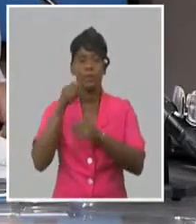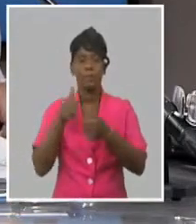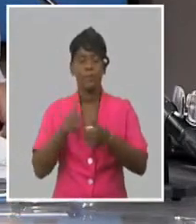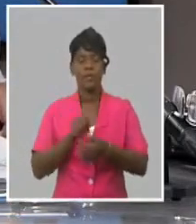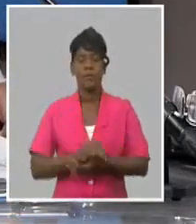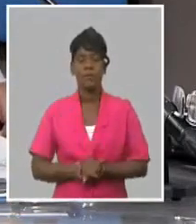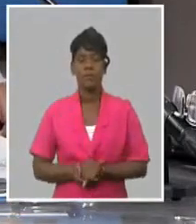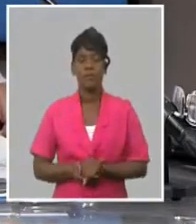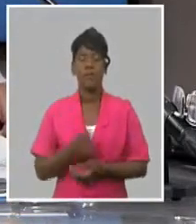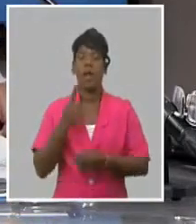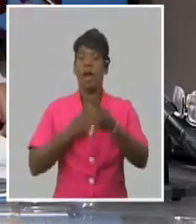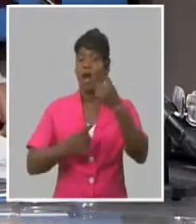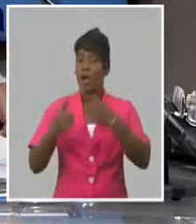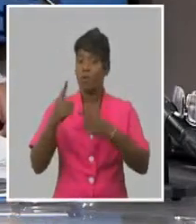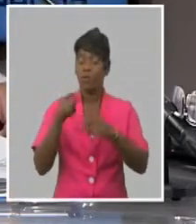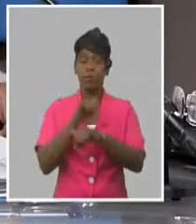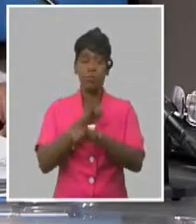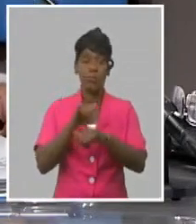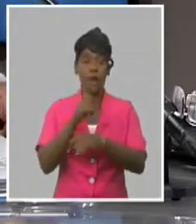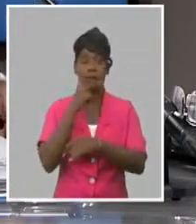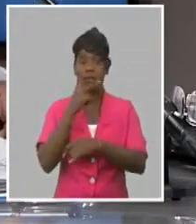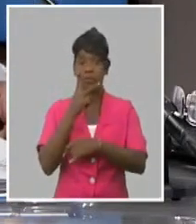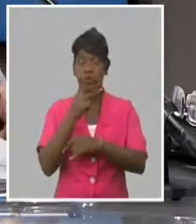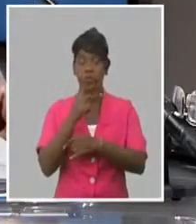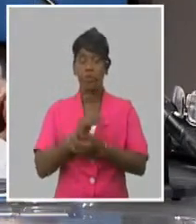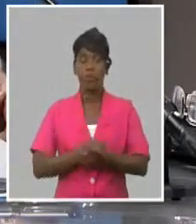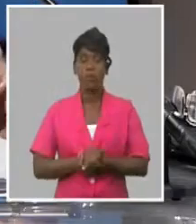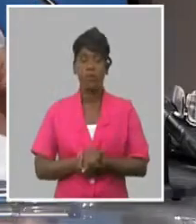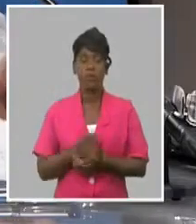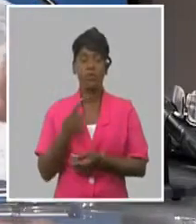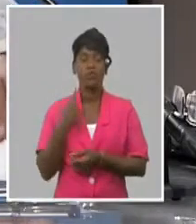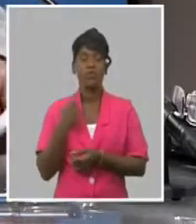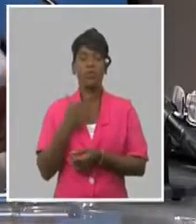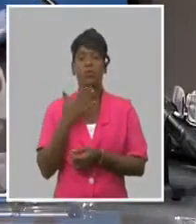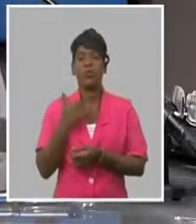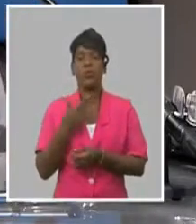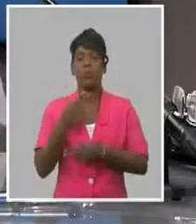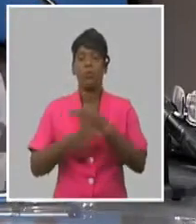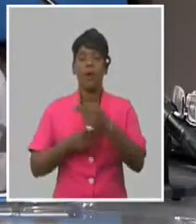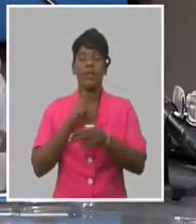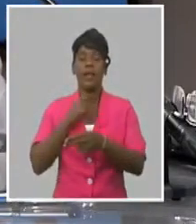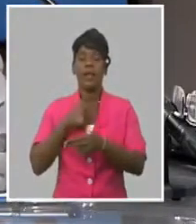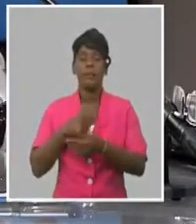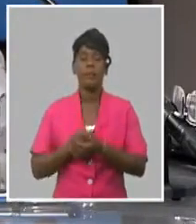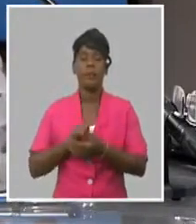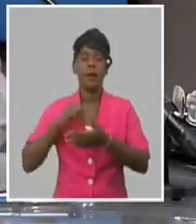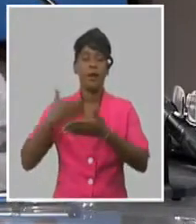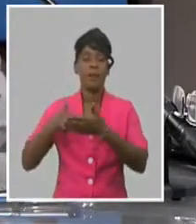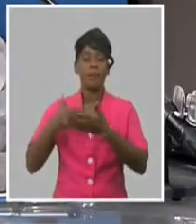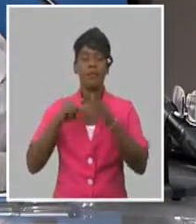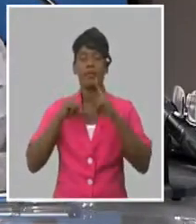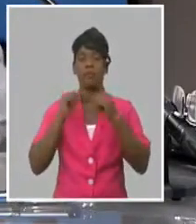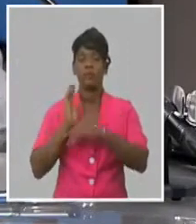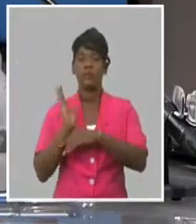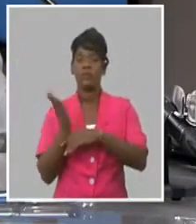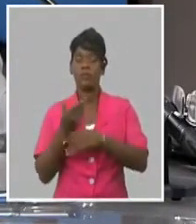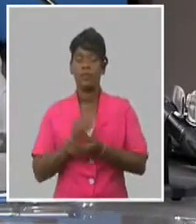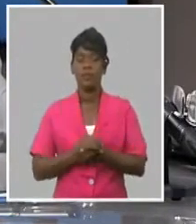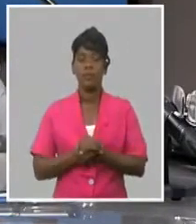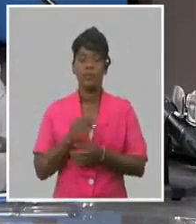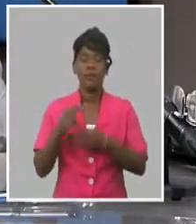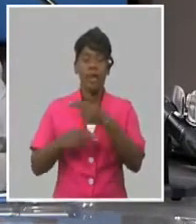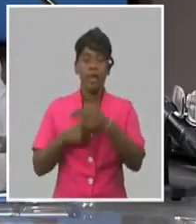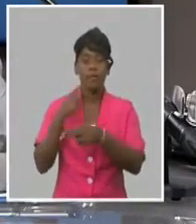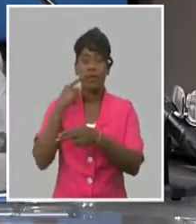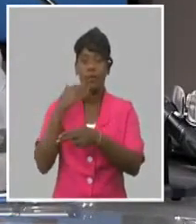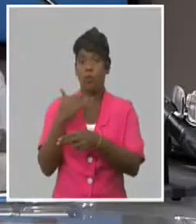que no vamos a subsidiar. Nosotros hicimos un estudio de qué le pasaría a las empresas de comercio y gastronomía municipales ante un